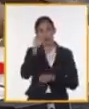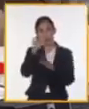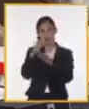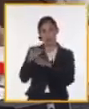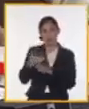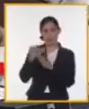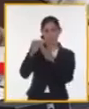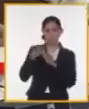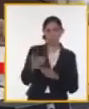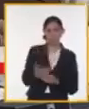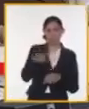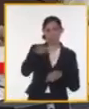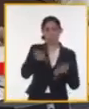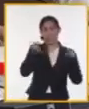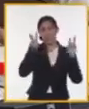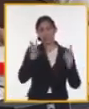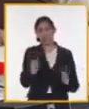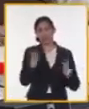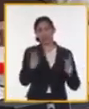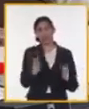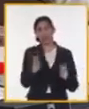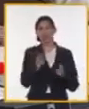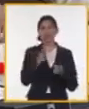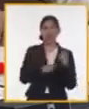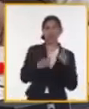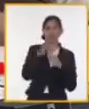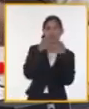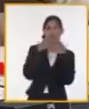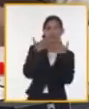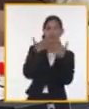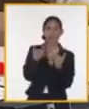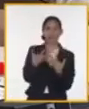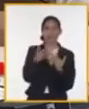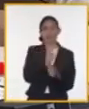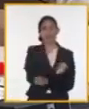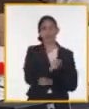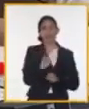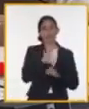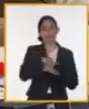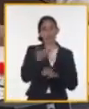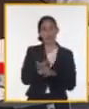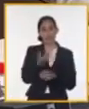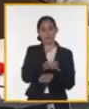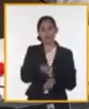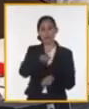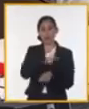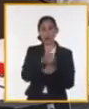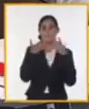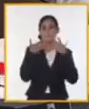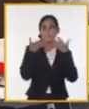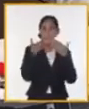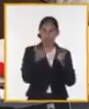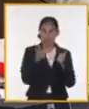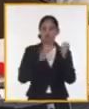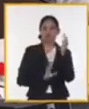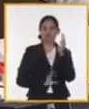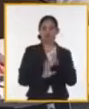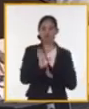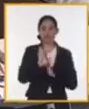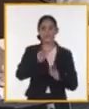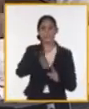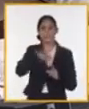este tema nos integremos para lograr hacer una prevención efectiva y también un